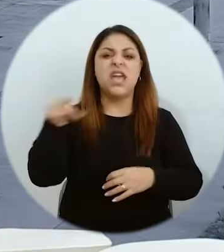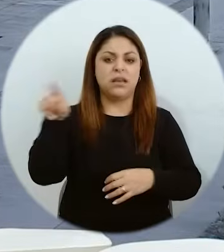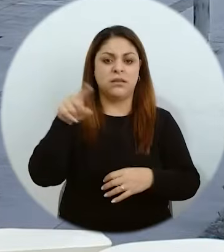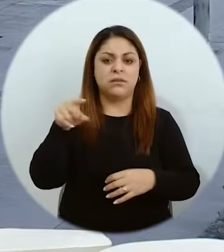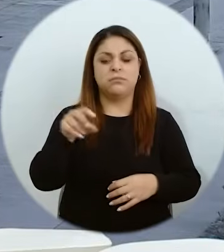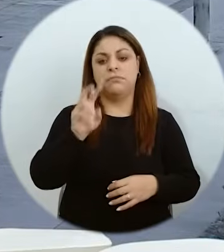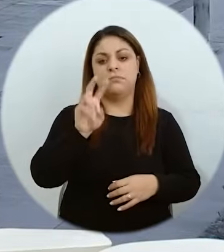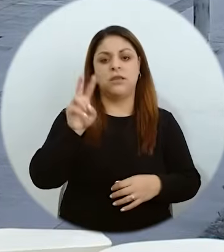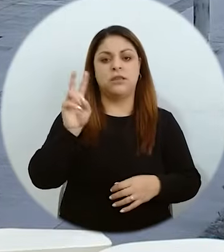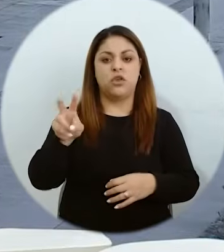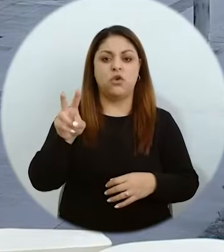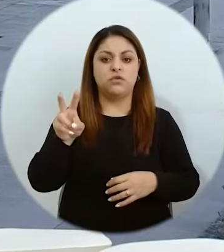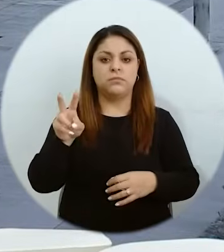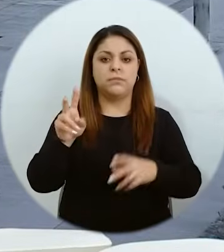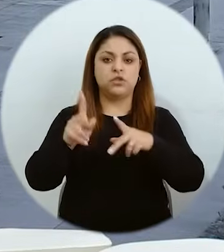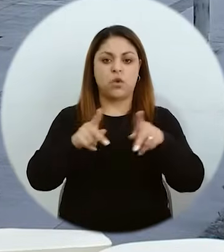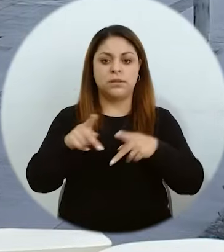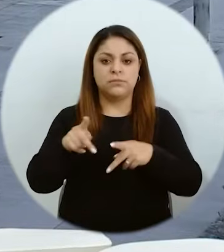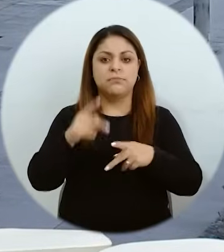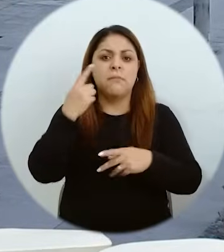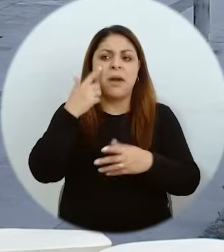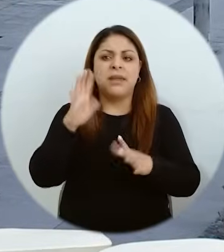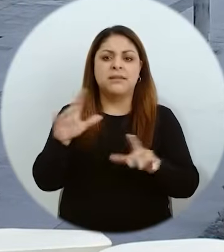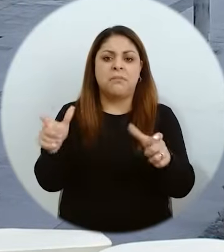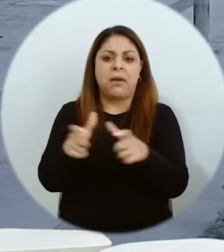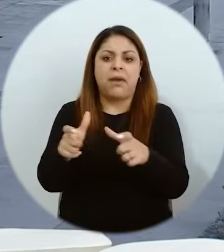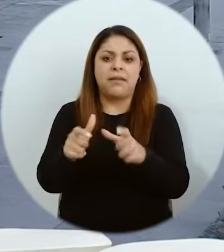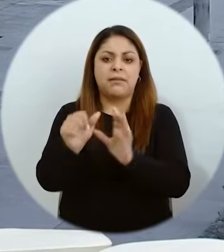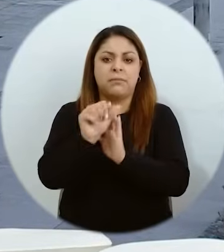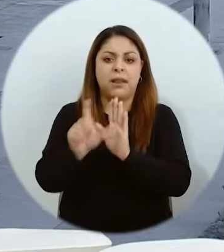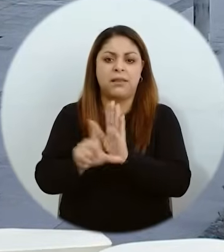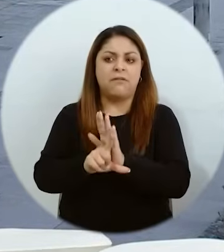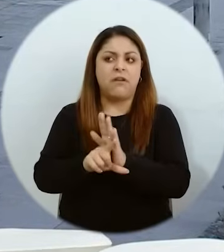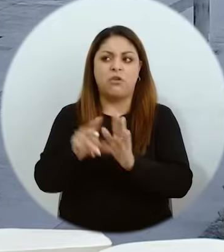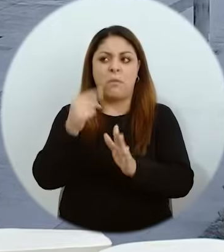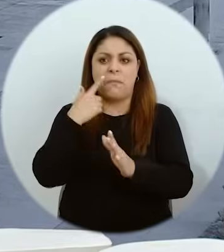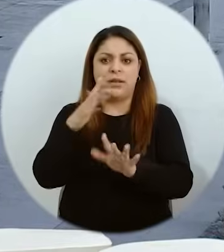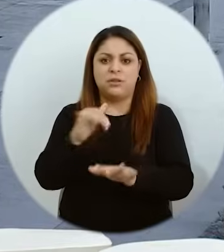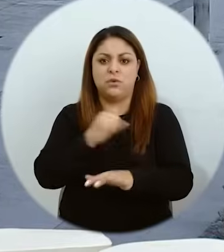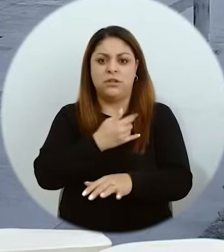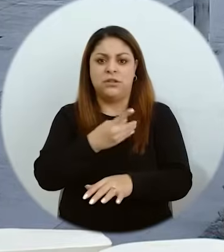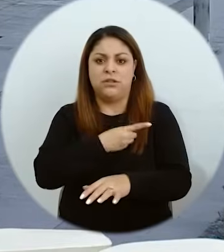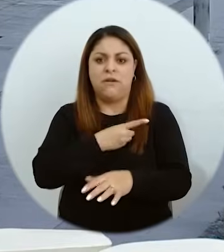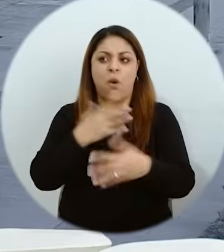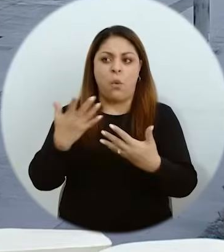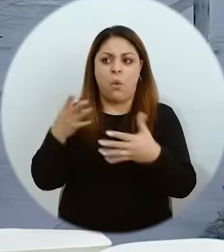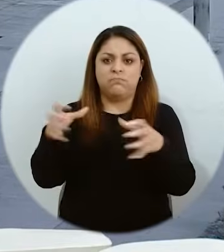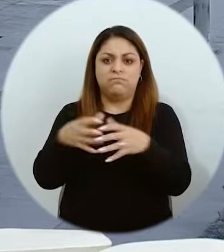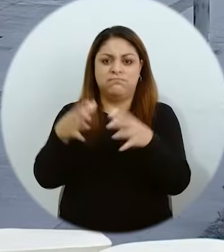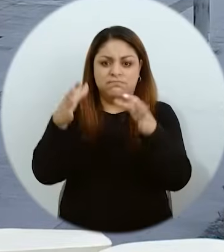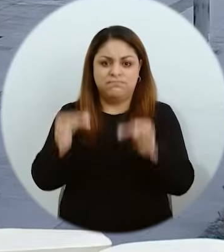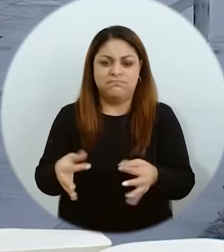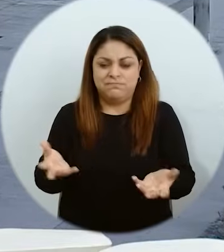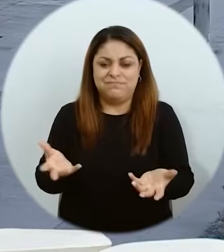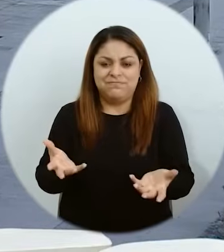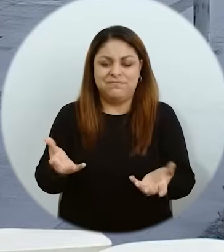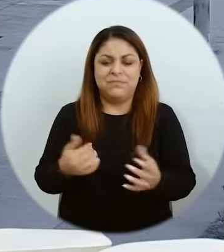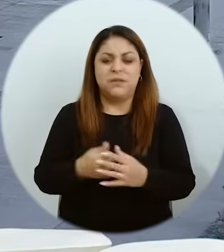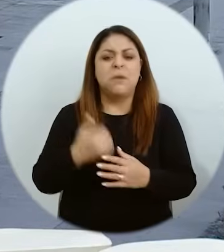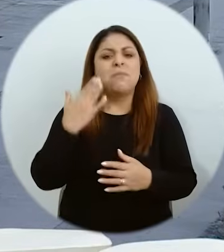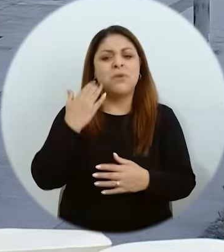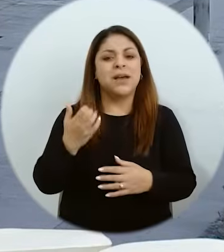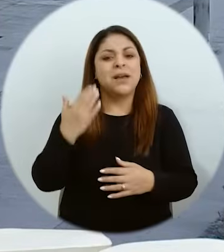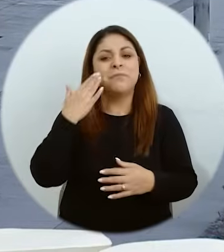la tienen 22 personas, parece más bien una pequeña asamblea legislativa, más que una junta directiva o un cuerpo tomador